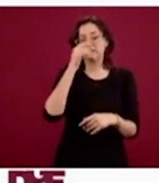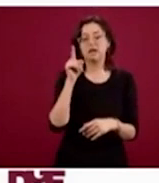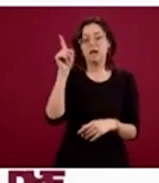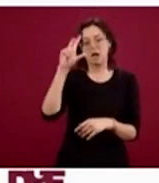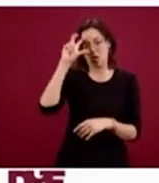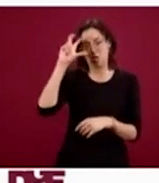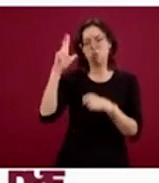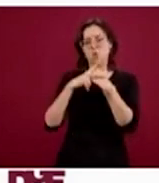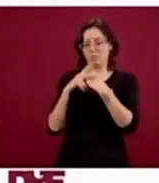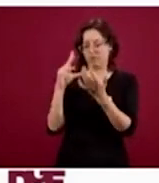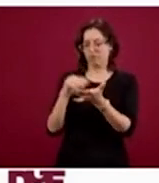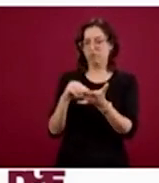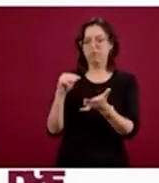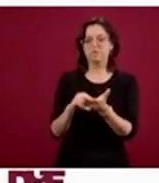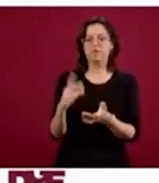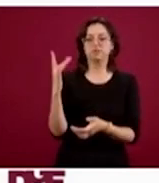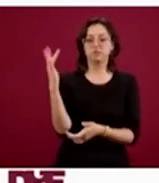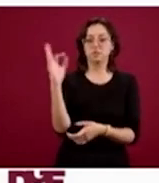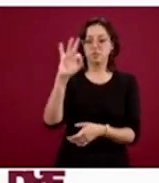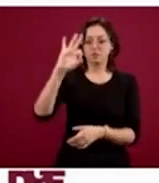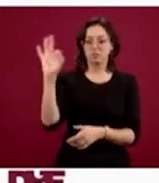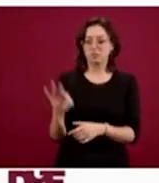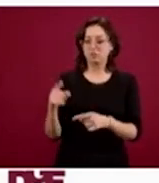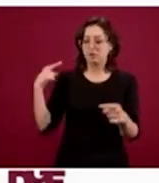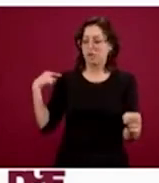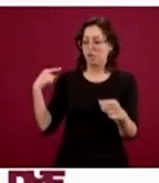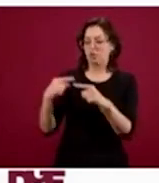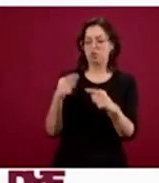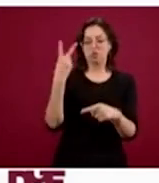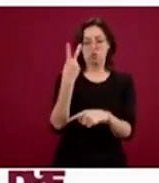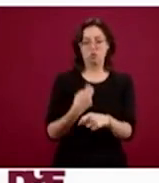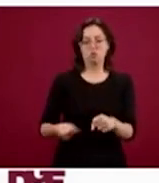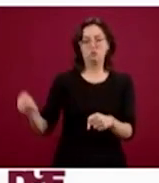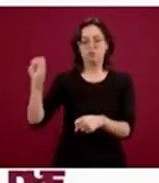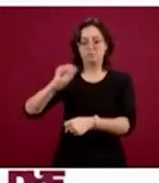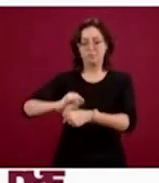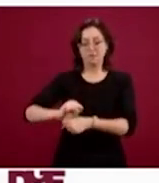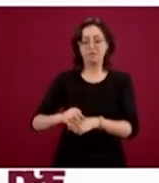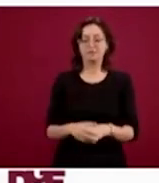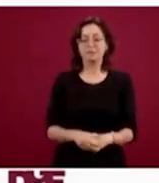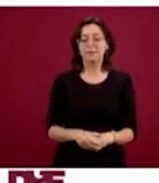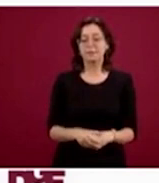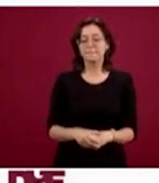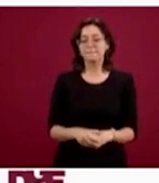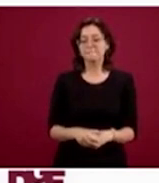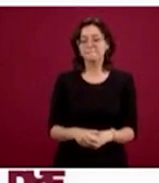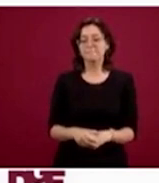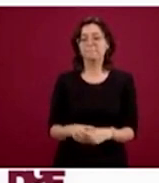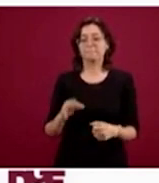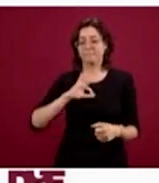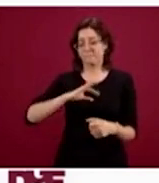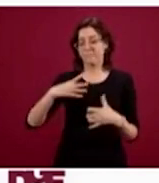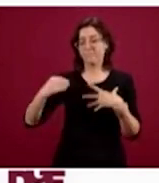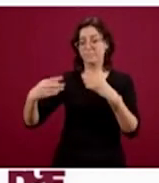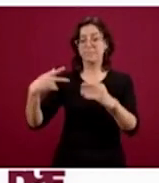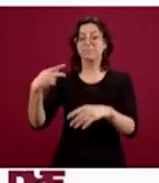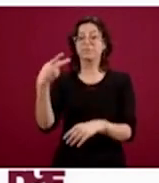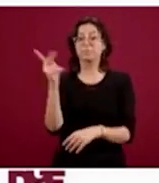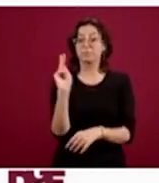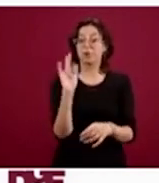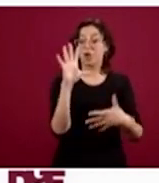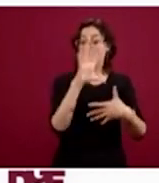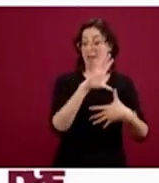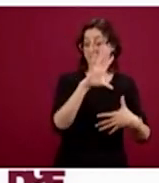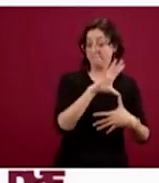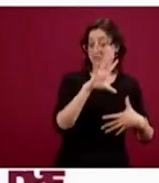casos que se han confirmado en las últimas dos semanas es decir la pandemia activa pero vean como la región de las